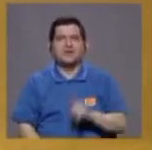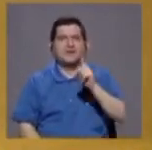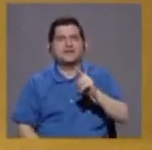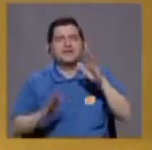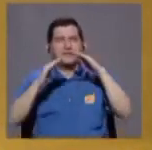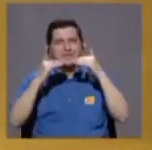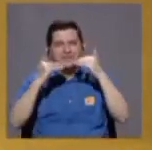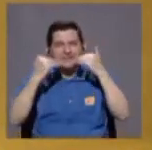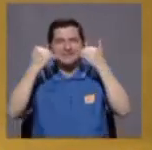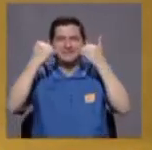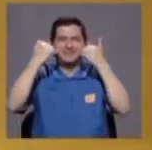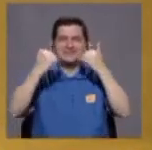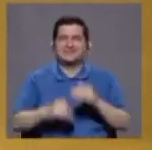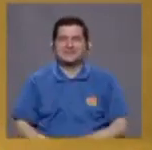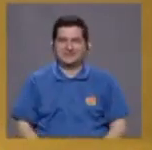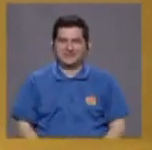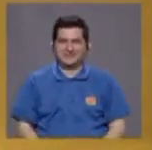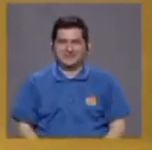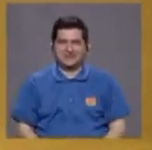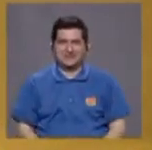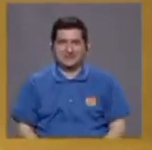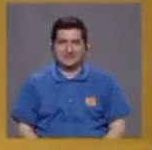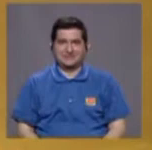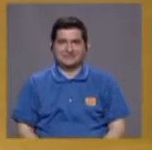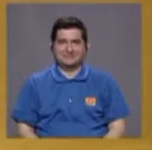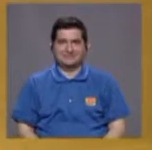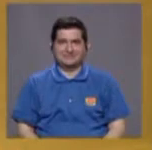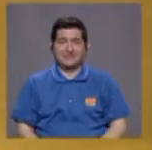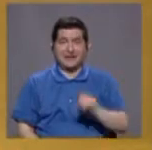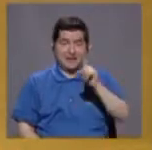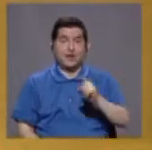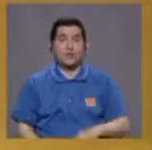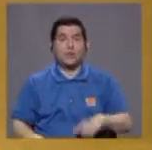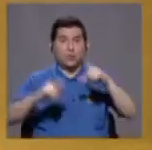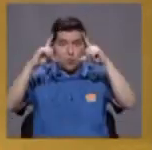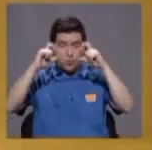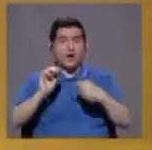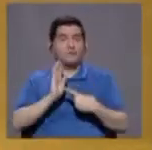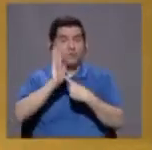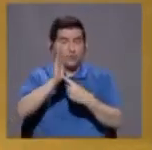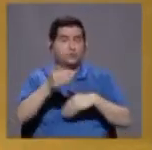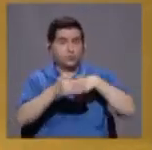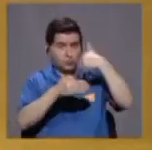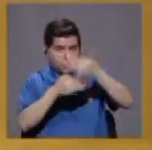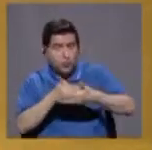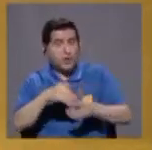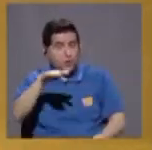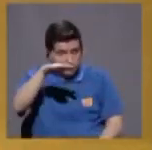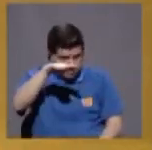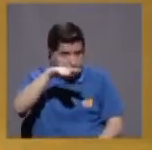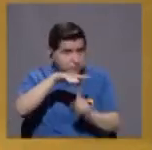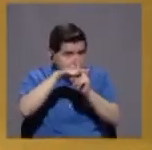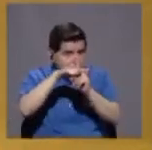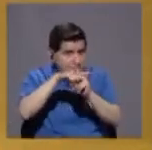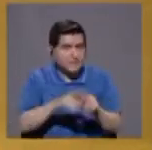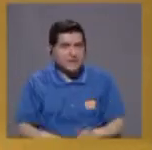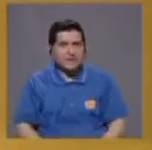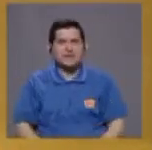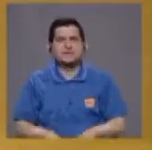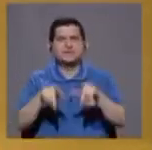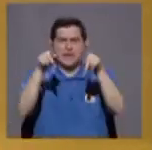sonrisa enorme que en una de las fotos que esperamos mostrarles va a aparecer alguien